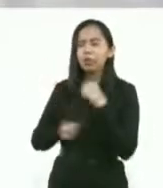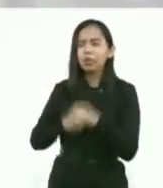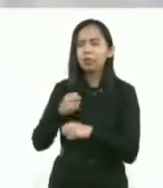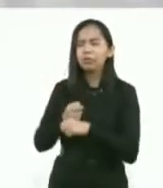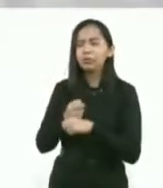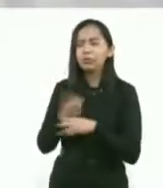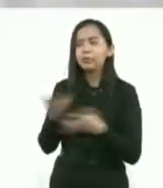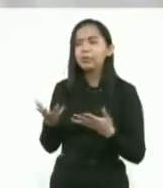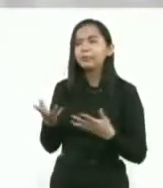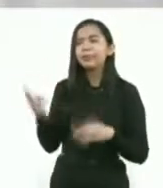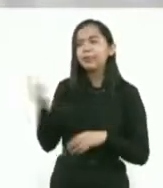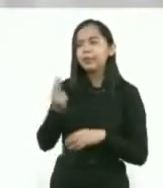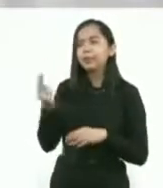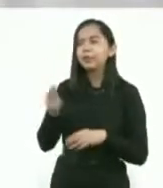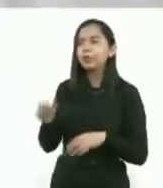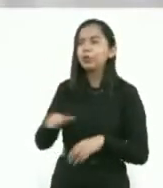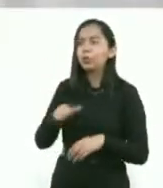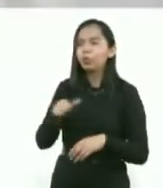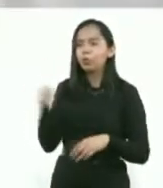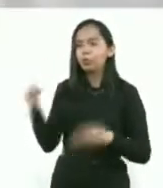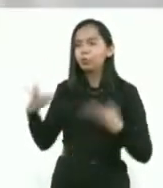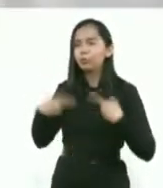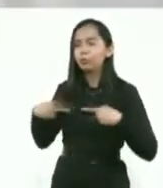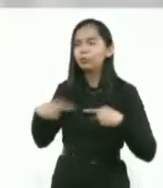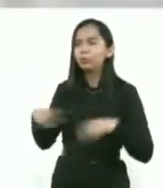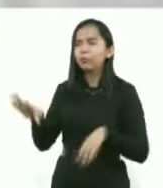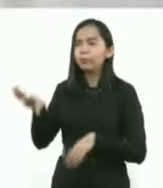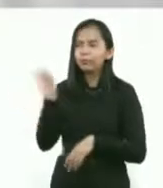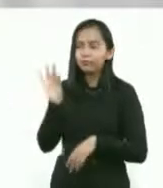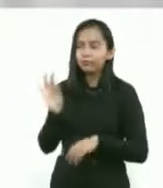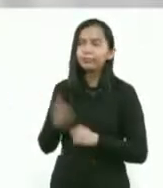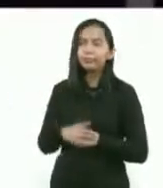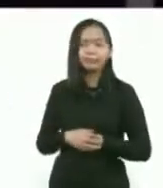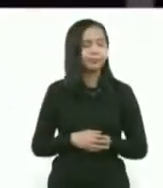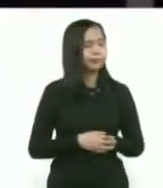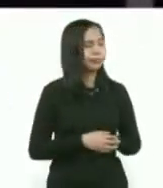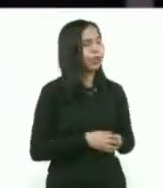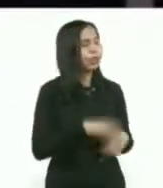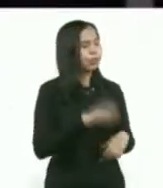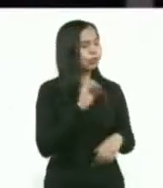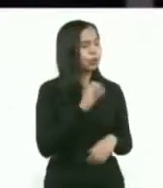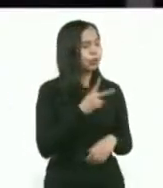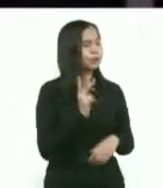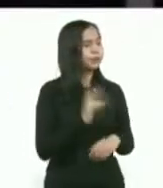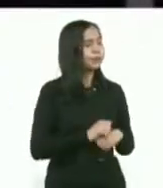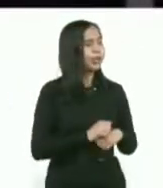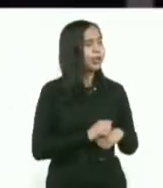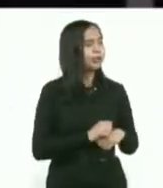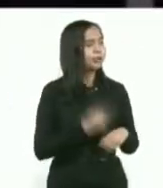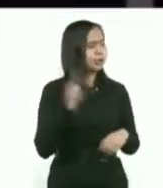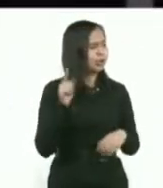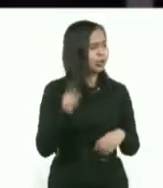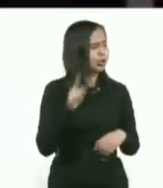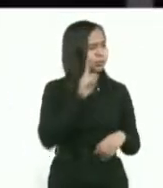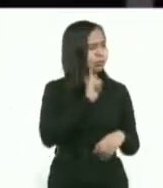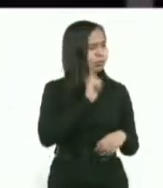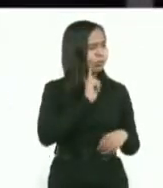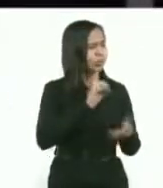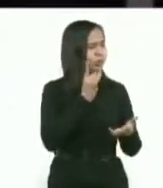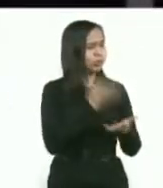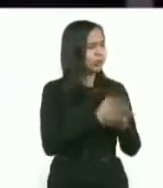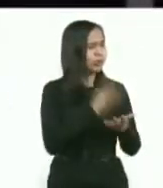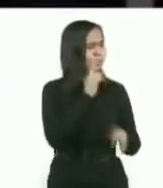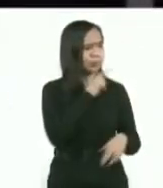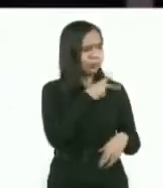que haber nuevas elecciones. Eso es lo que establece la Constitución. Ok, y nada más, ella se encuentra